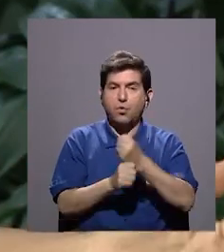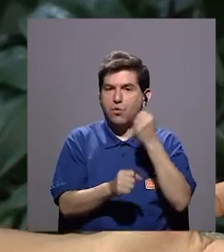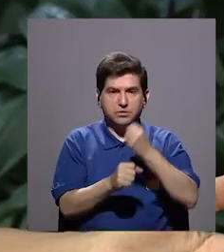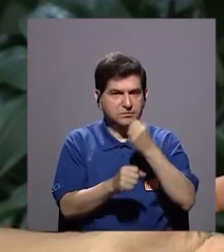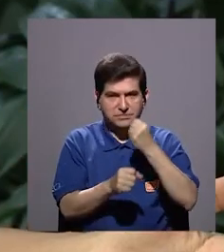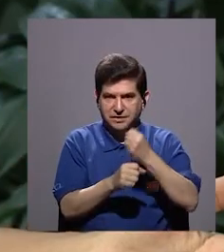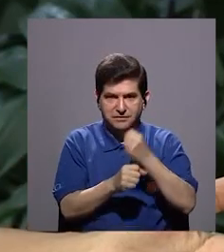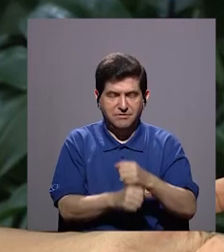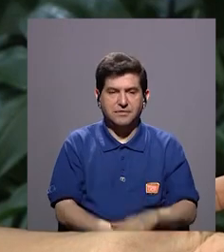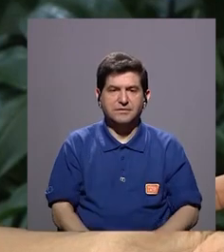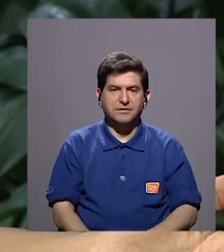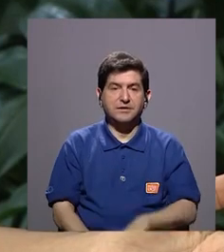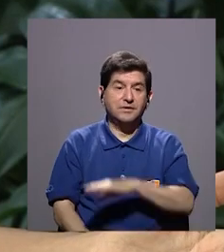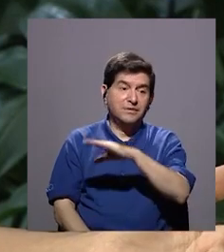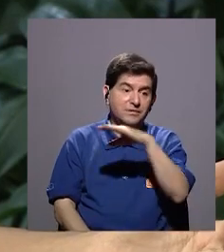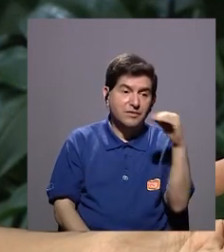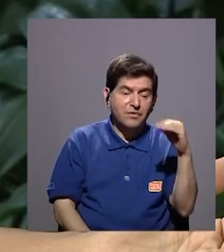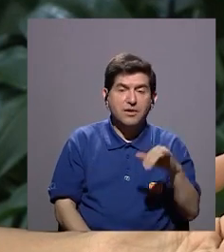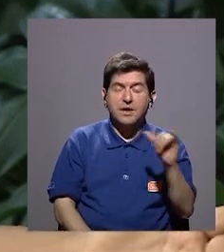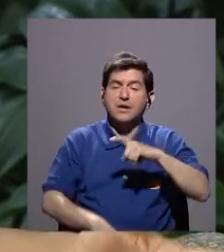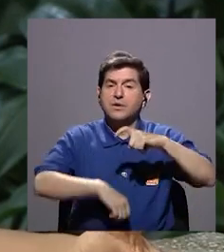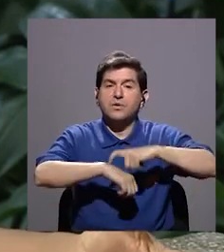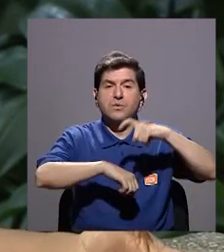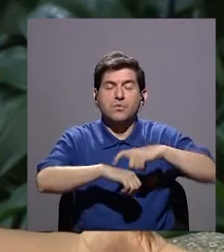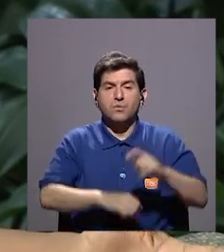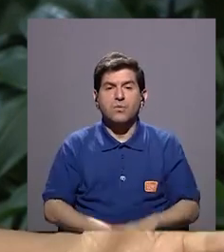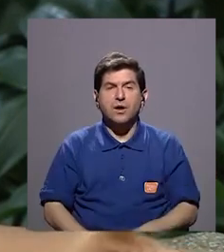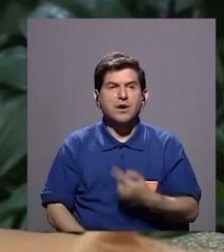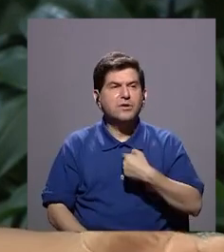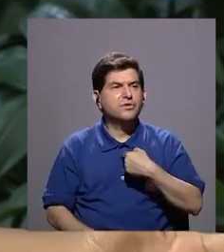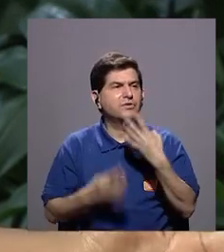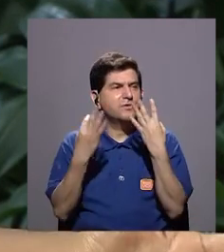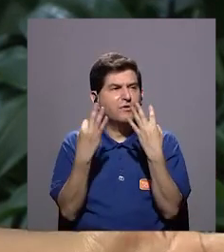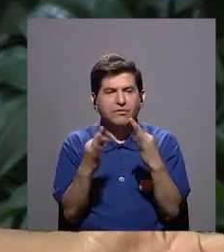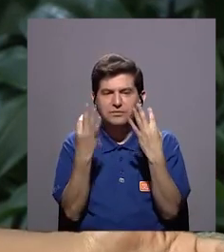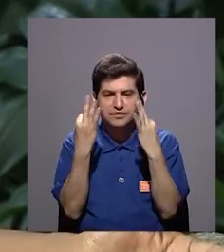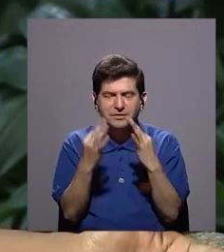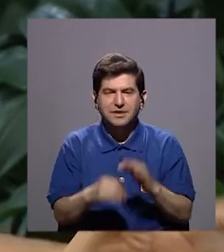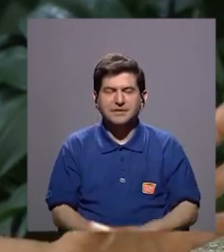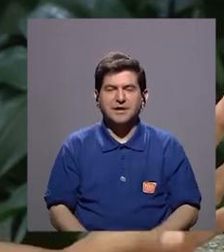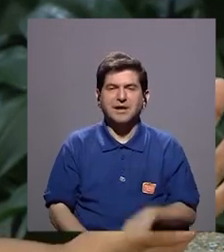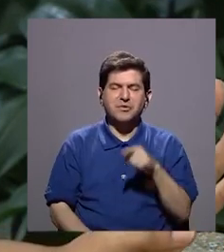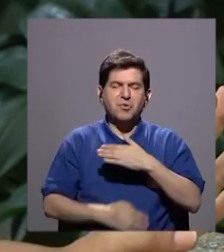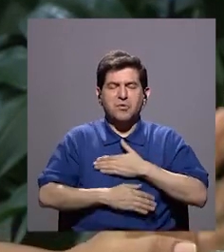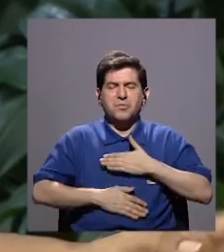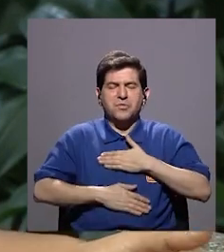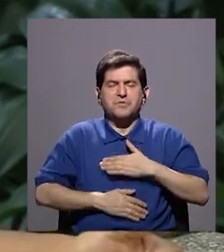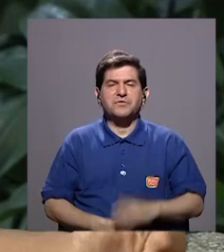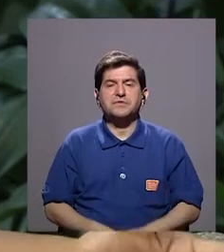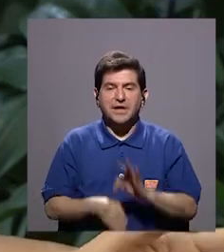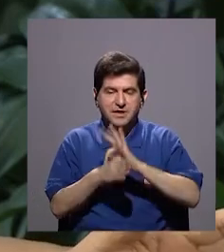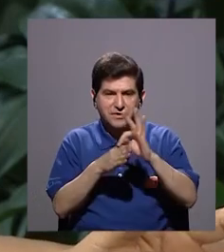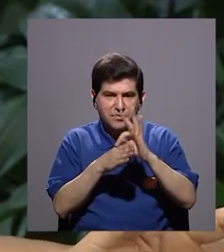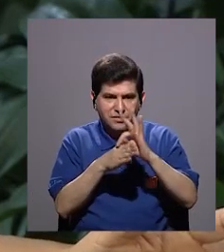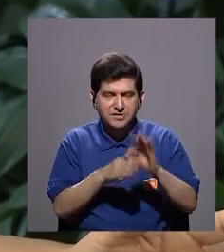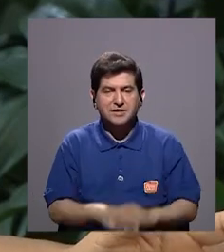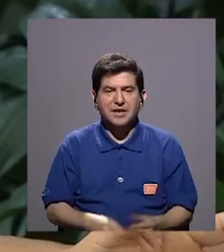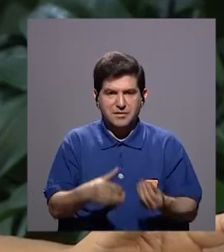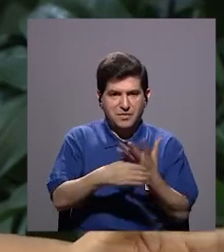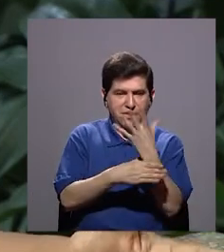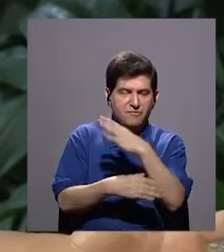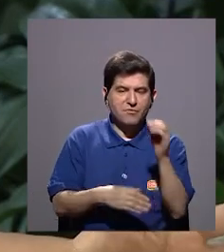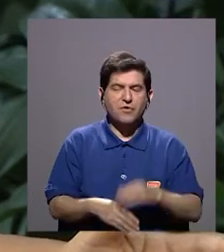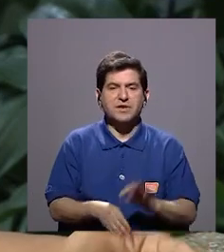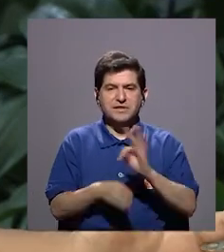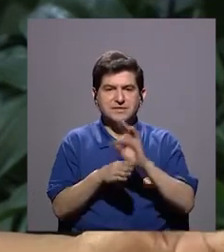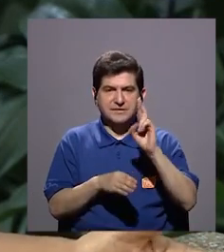otro trabajo y a la misma vez haciendo como un hobby, Reiki, terapia floral.